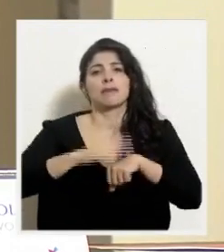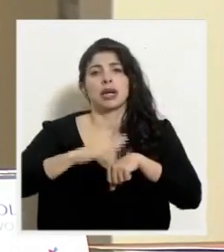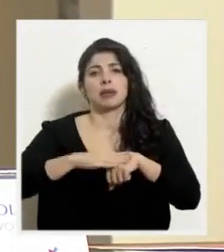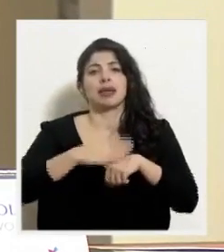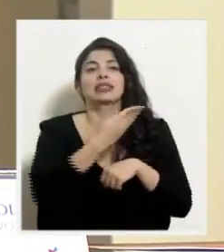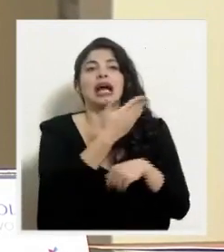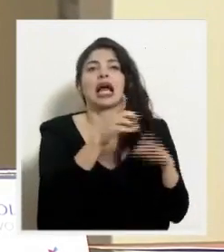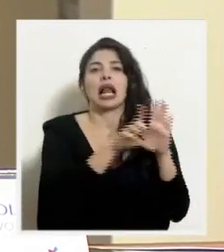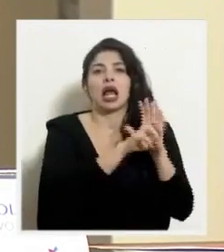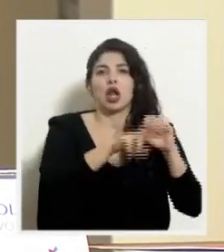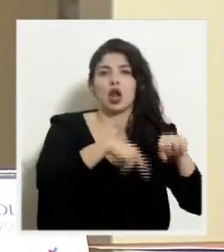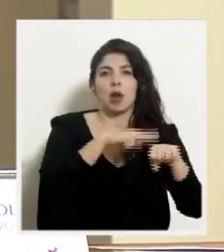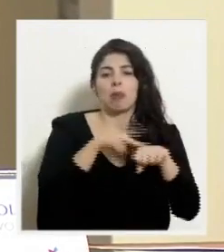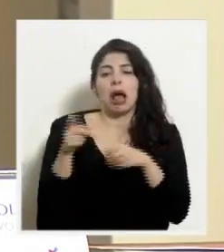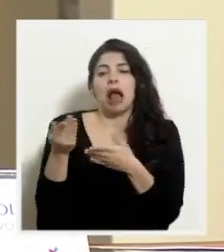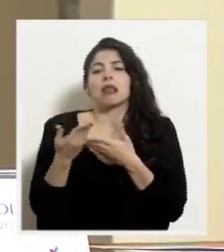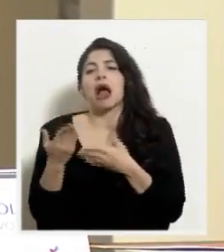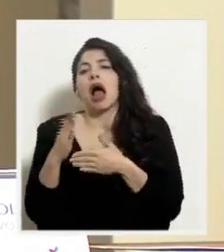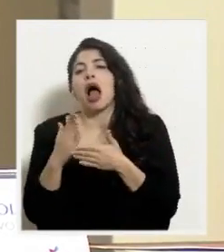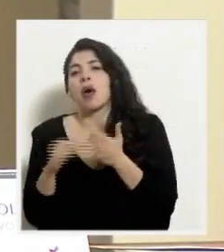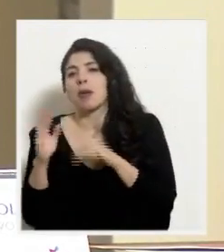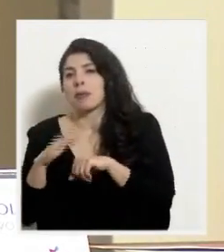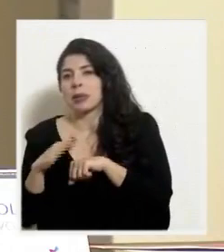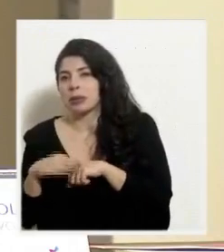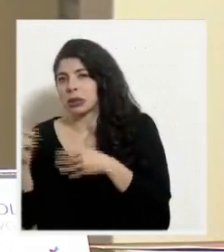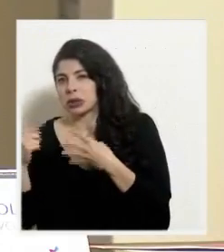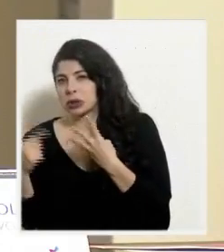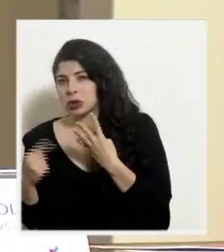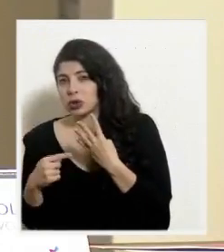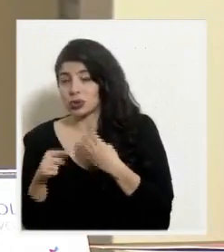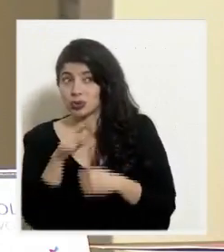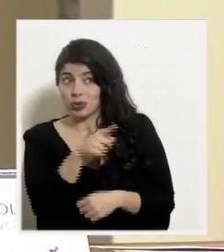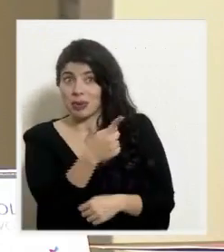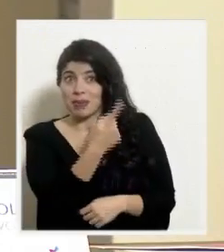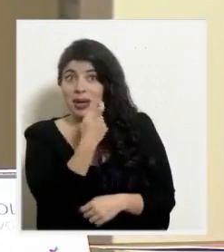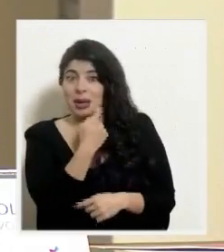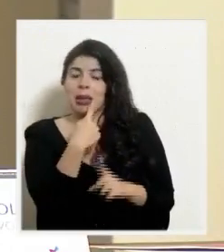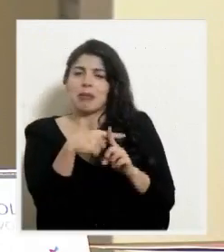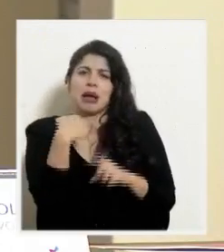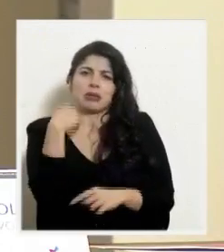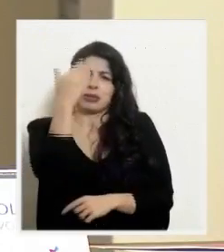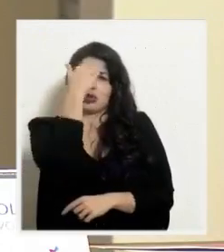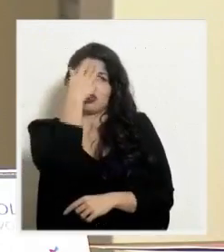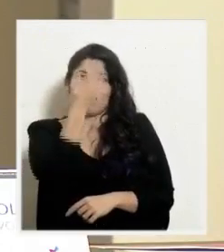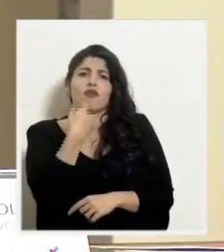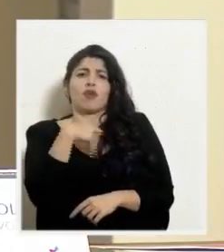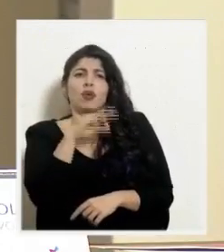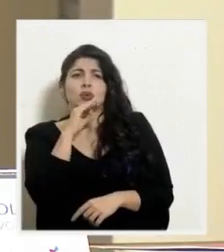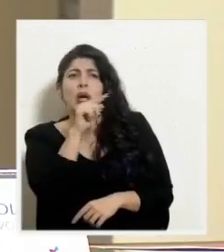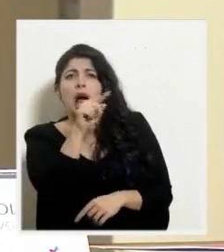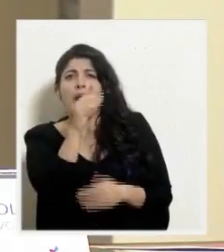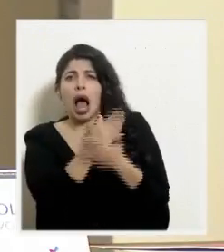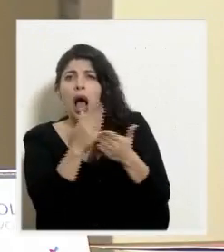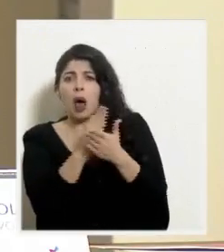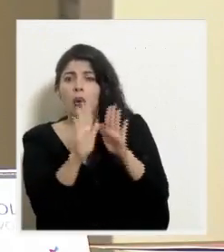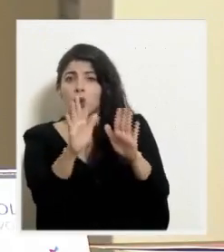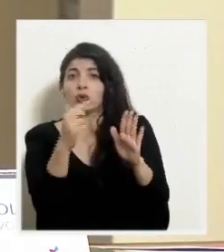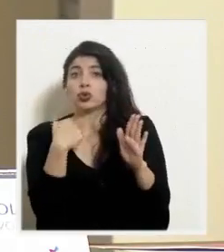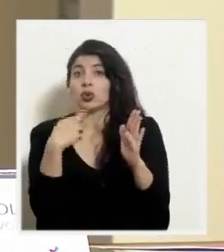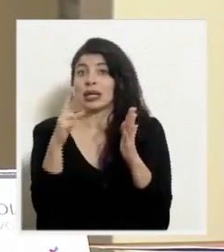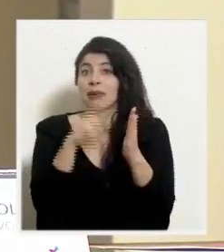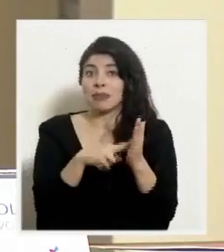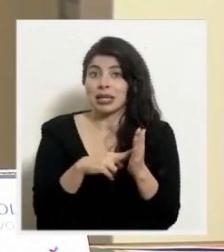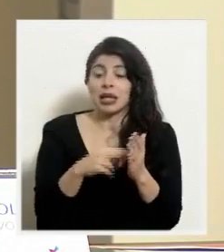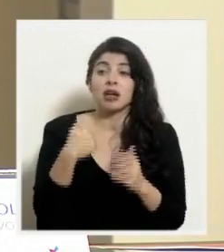jurídico normal. Entonces, ante su pregunta y ante la indignación que pueda haber, yo reitero que jamás